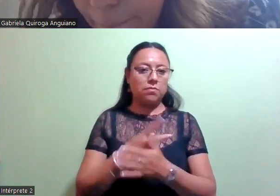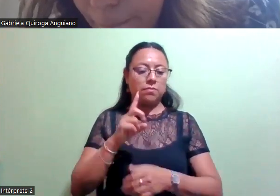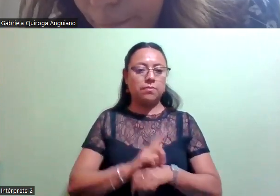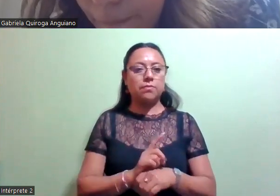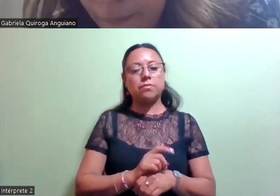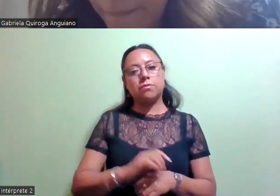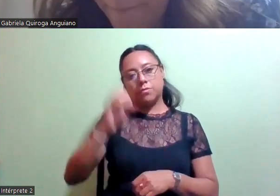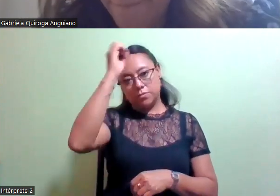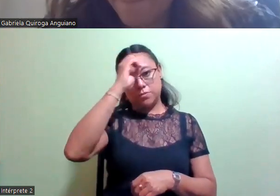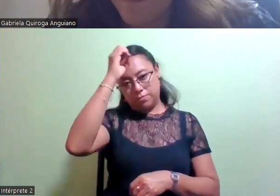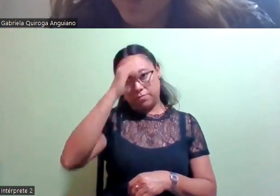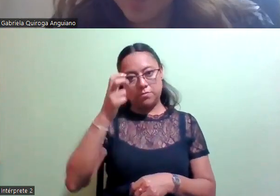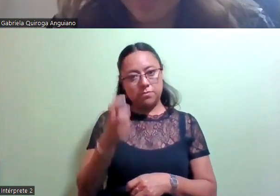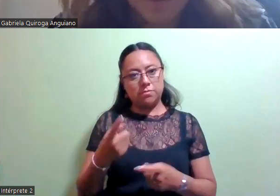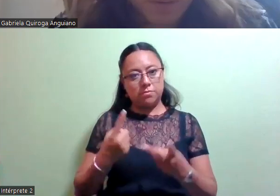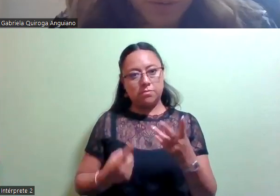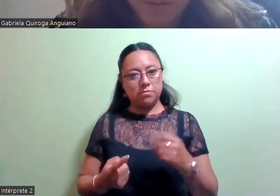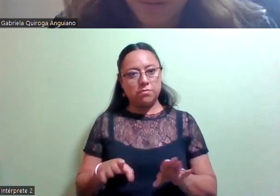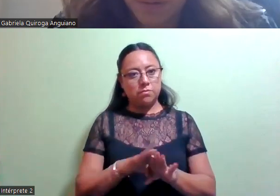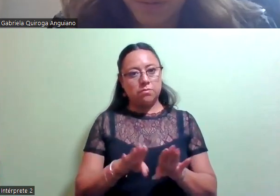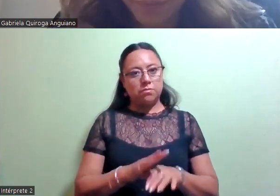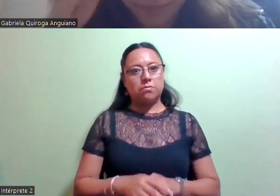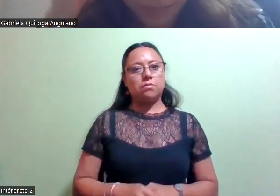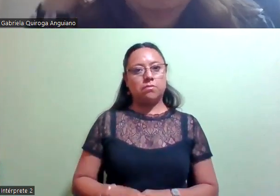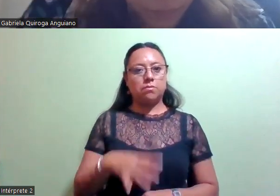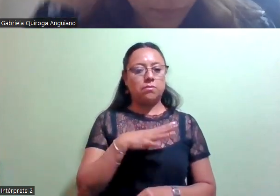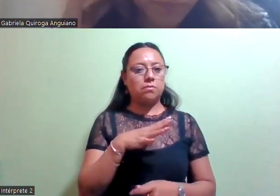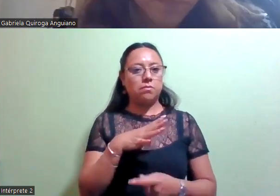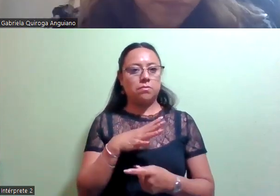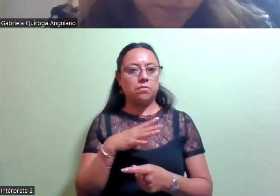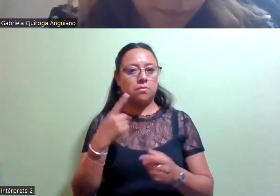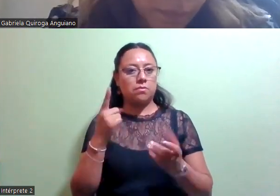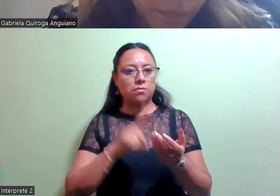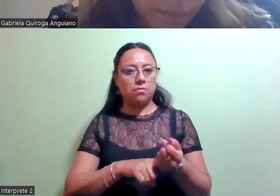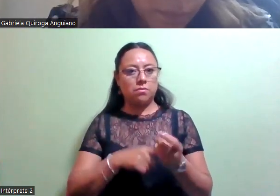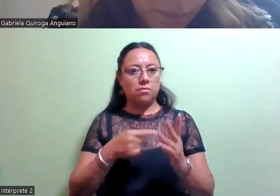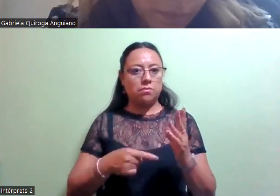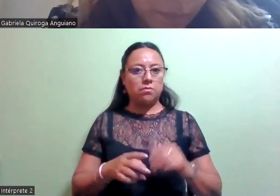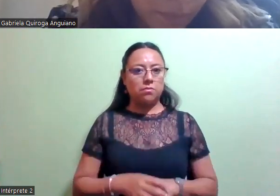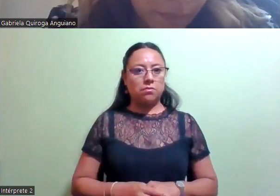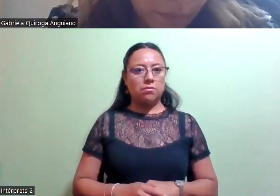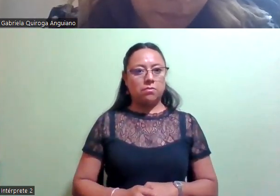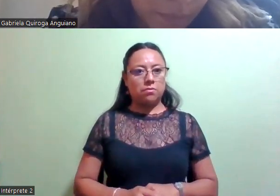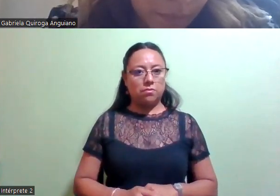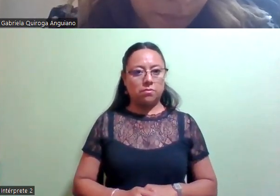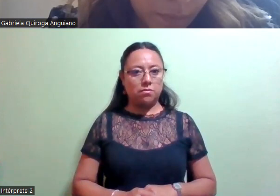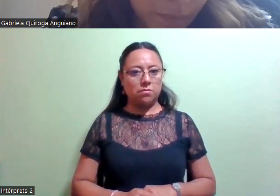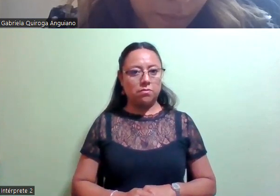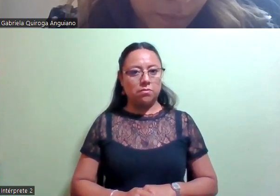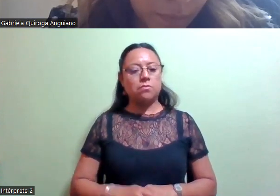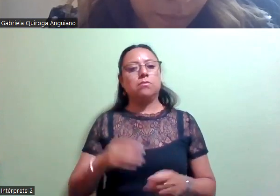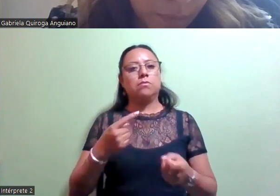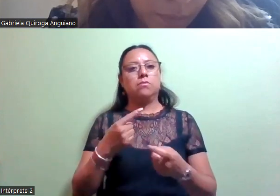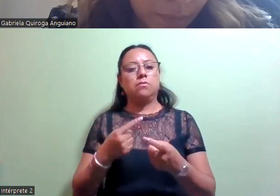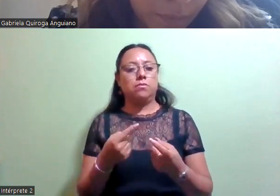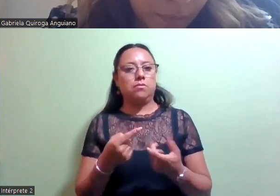esta dependencia, la operación de la reforma planteada en el citado dictamen podría afectar la captación de ingresos presentes